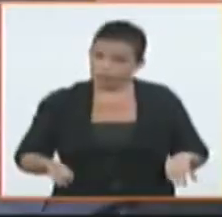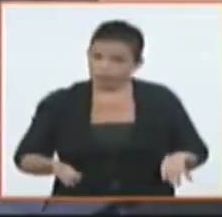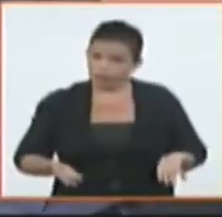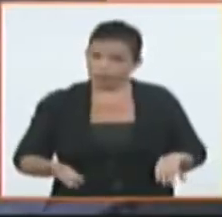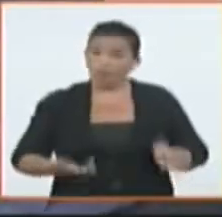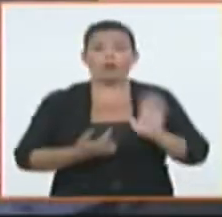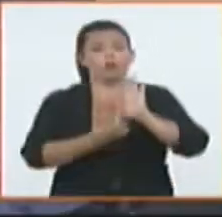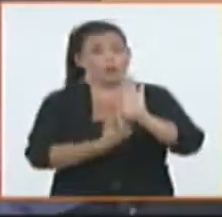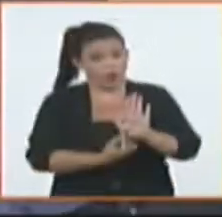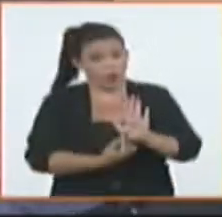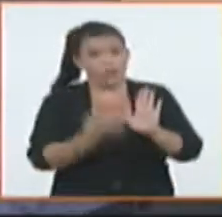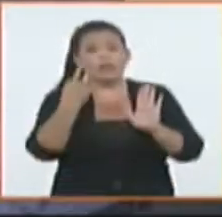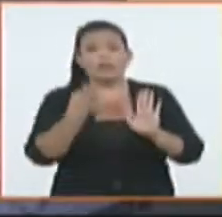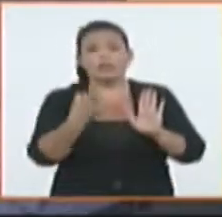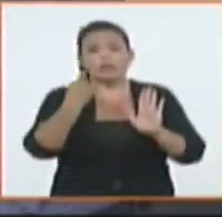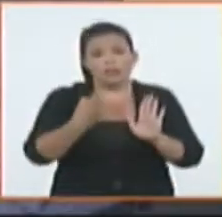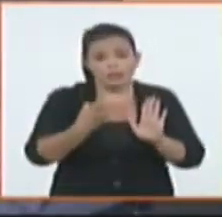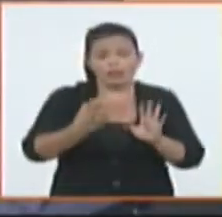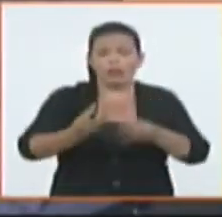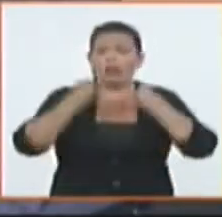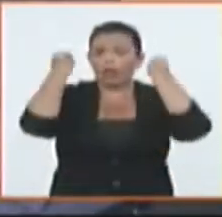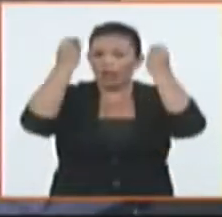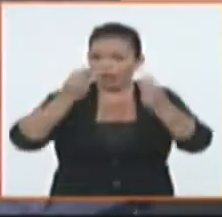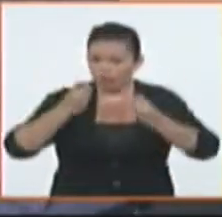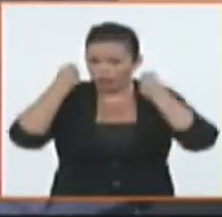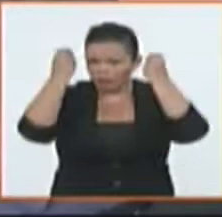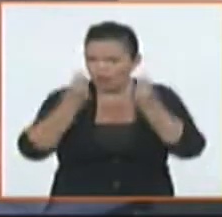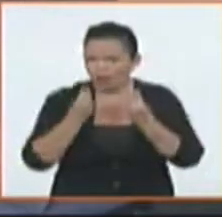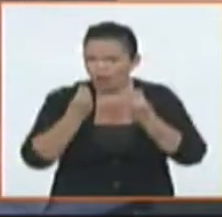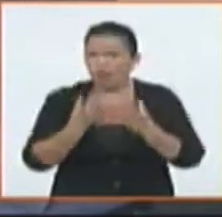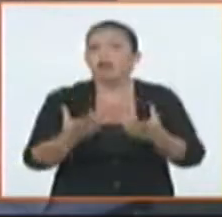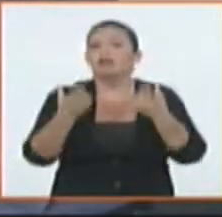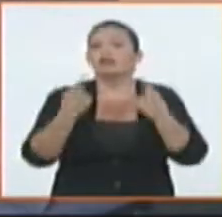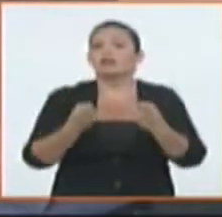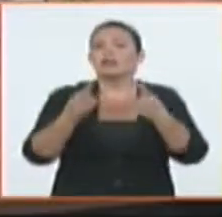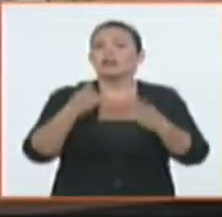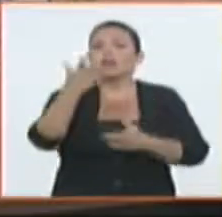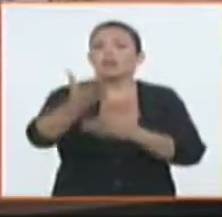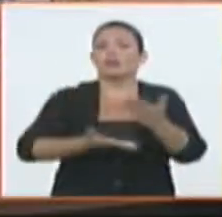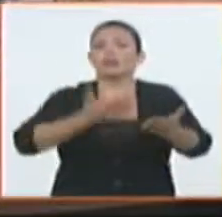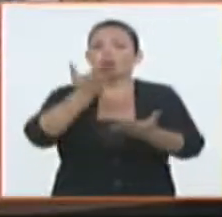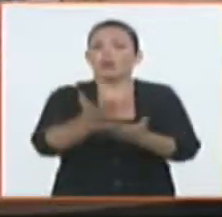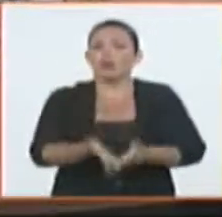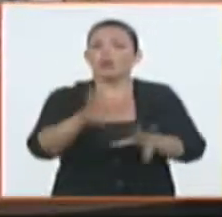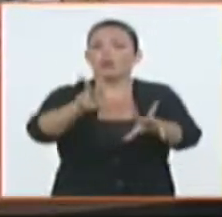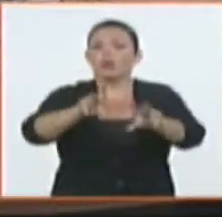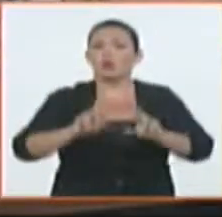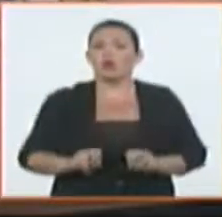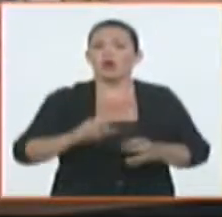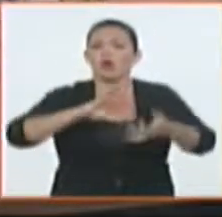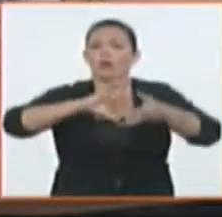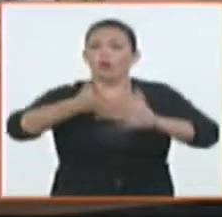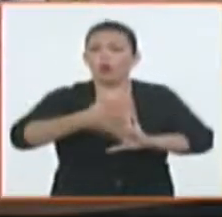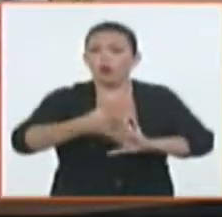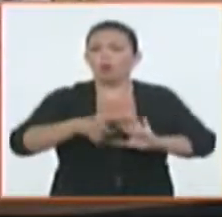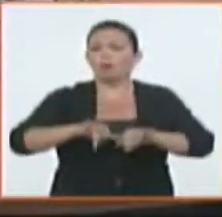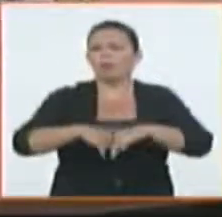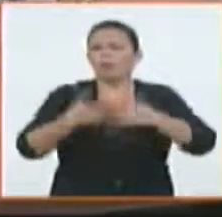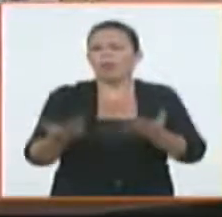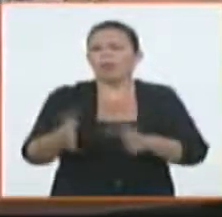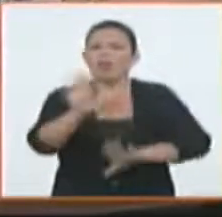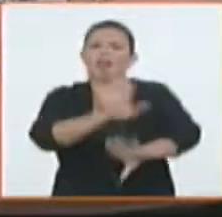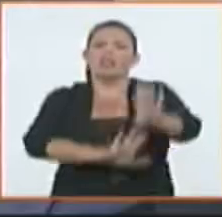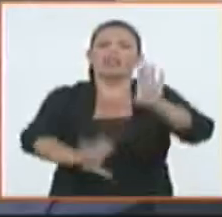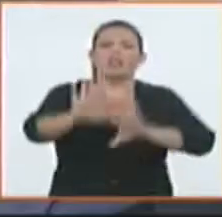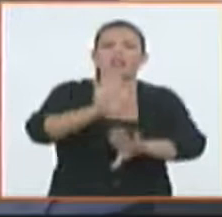que proponer desde ustedes en la base la aprobación de nuevas políticas para enfrentar la vulnerabilidad en personas, en